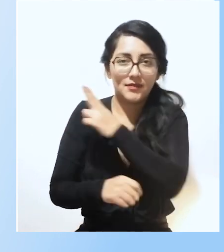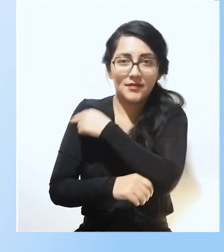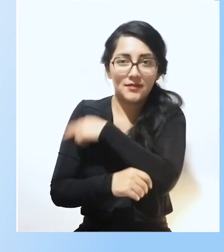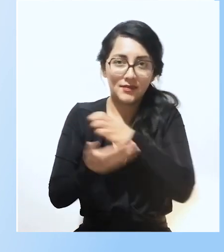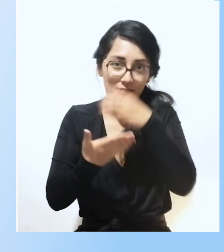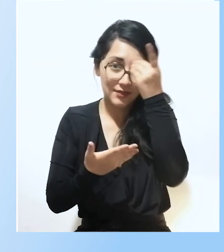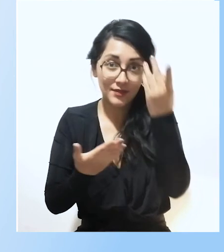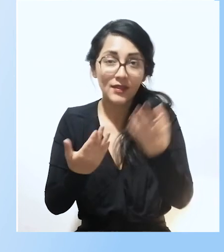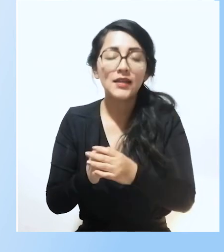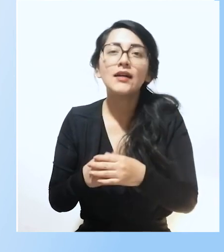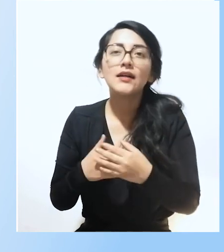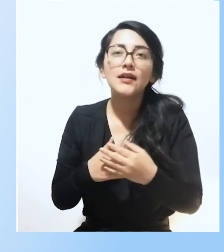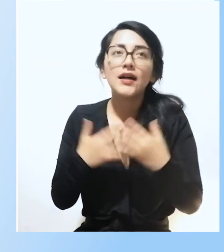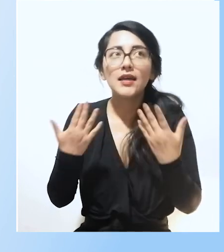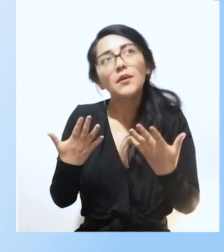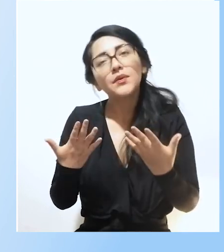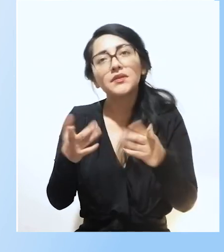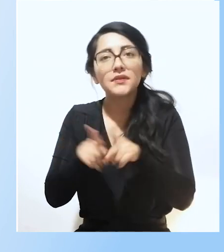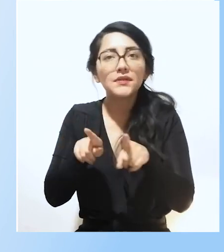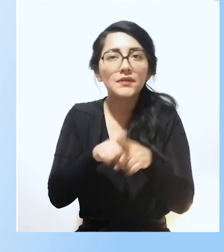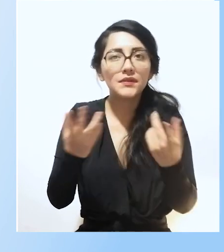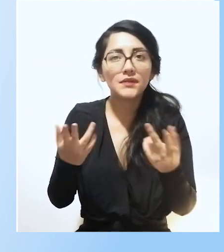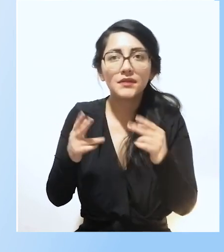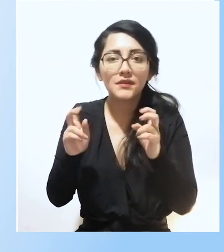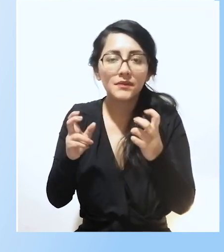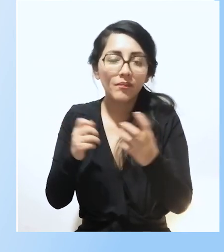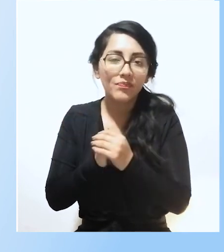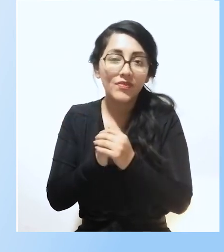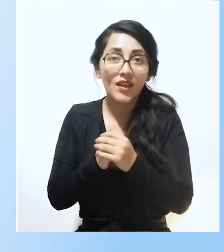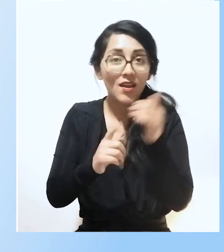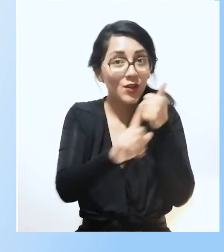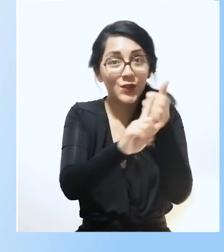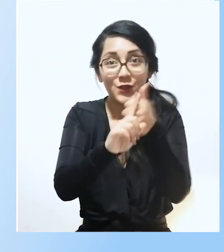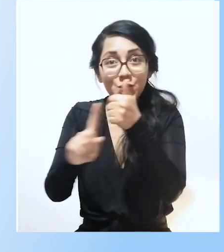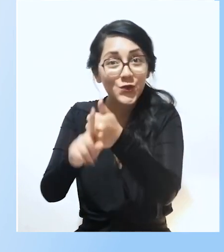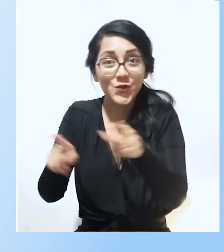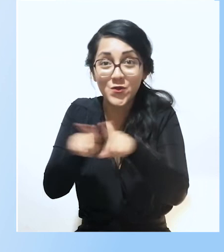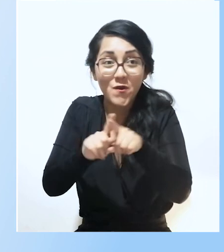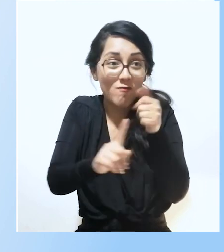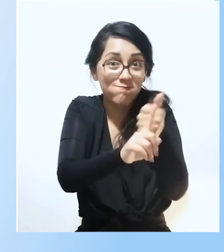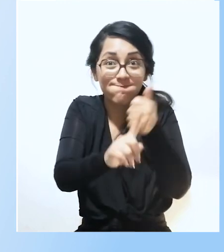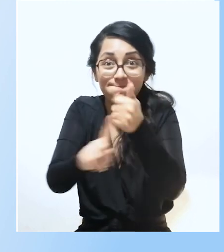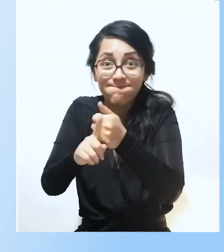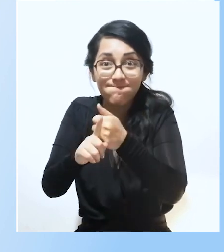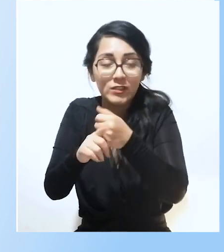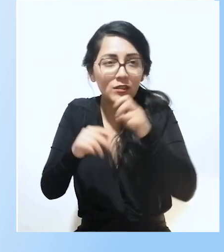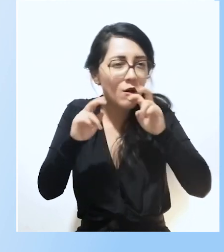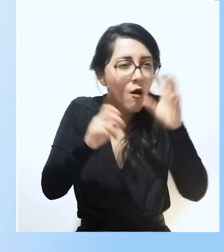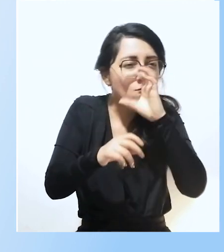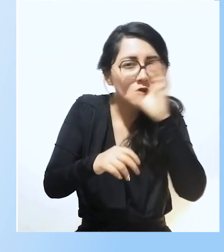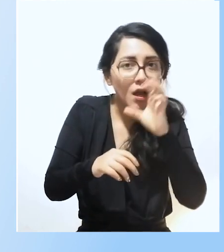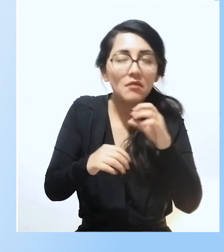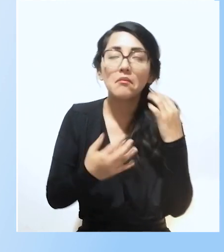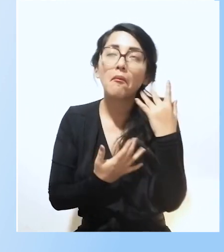Y luego, bueno, qué duda cabe que uno tiene que seguir formándose, no podemos esperar que todo nos venga